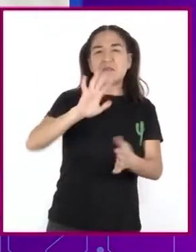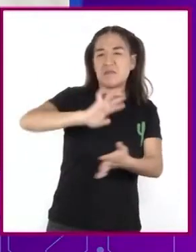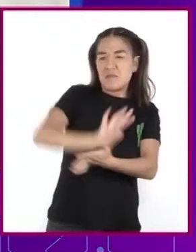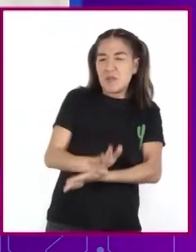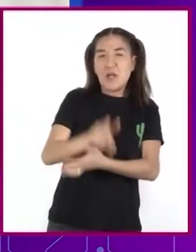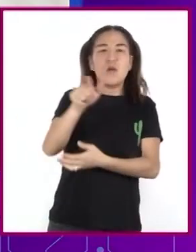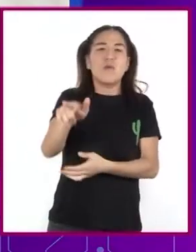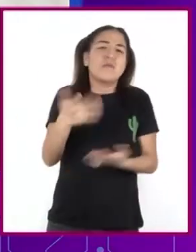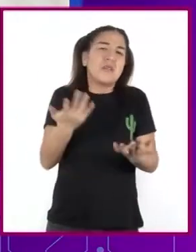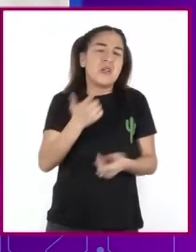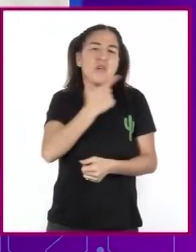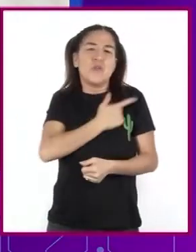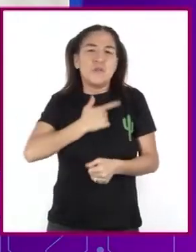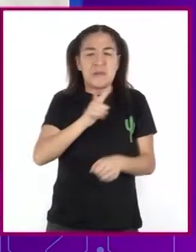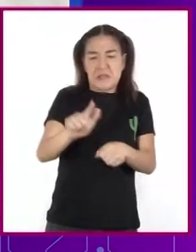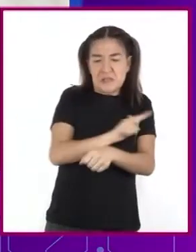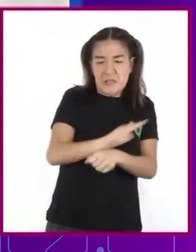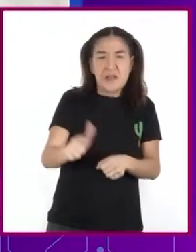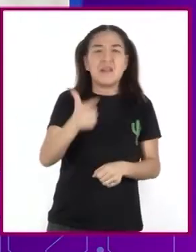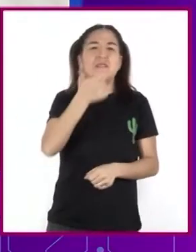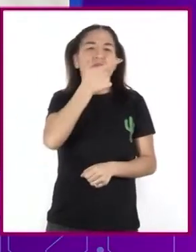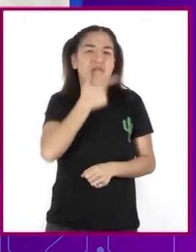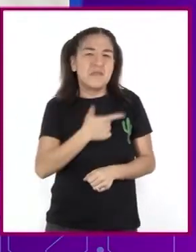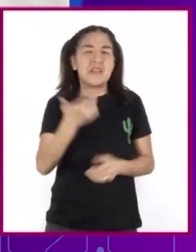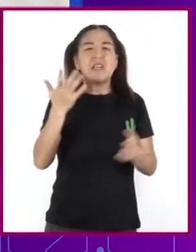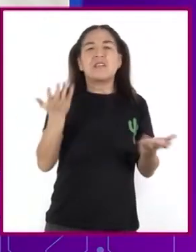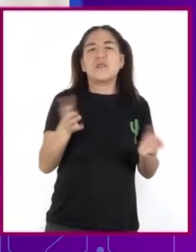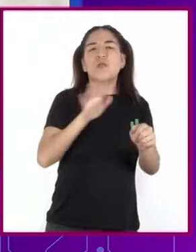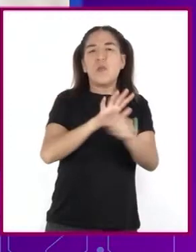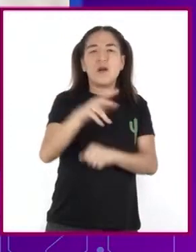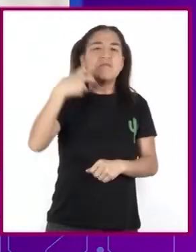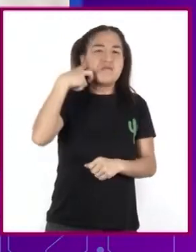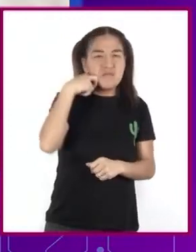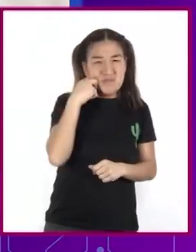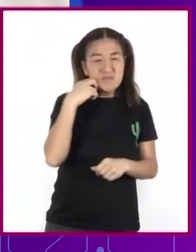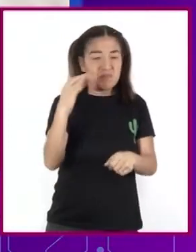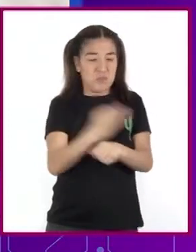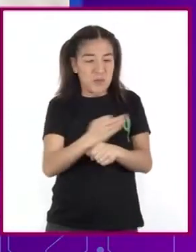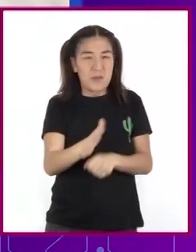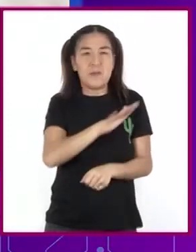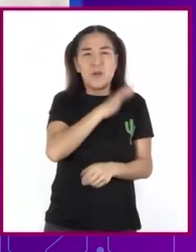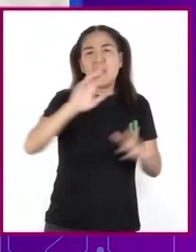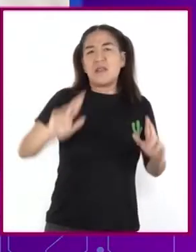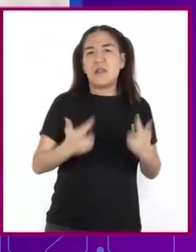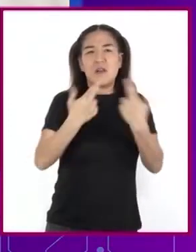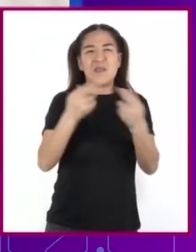sus preferencias sexuales, su género, su raza, su religión, etc.